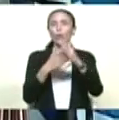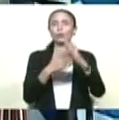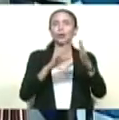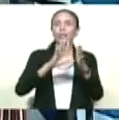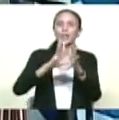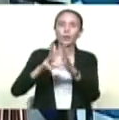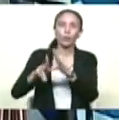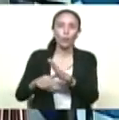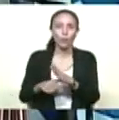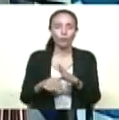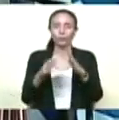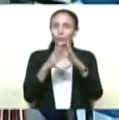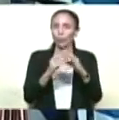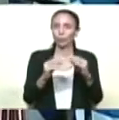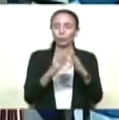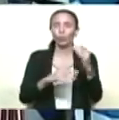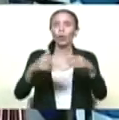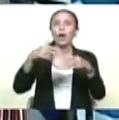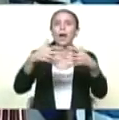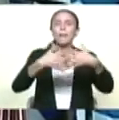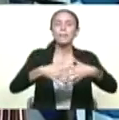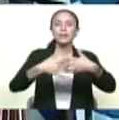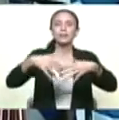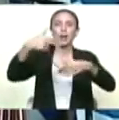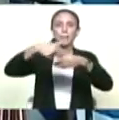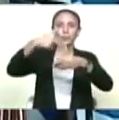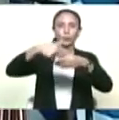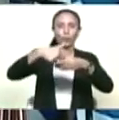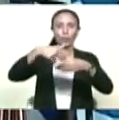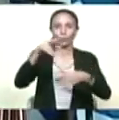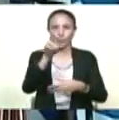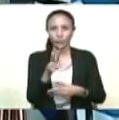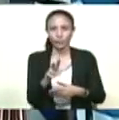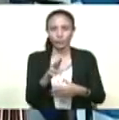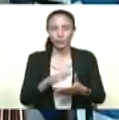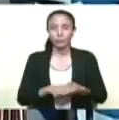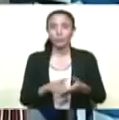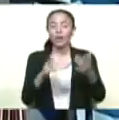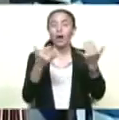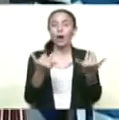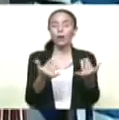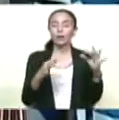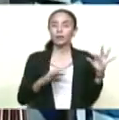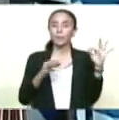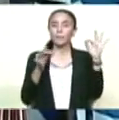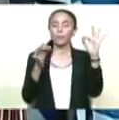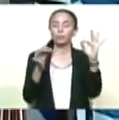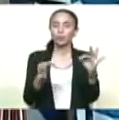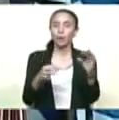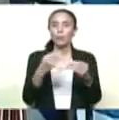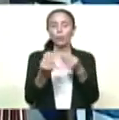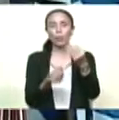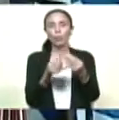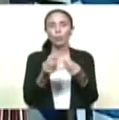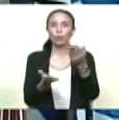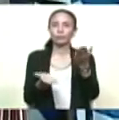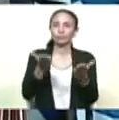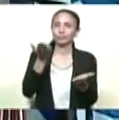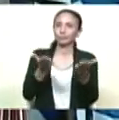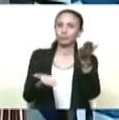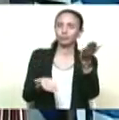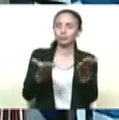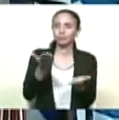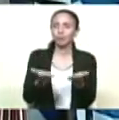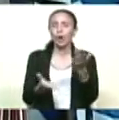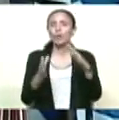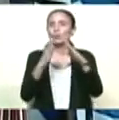trama de corrupción en pedevesa al mismo tiempo vamos a presentar un balance general un balance global